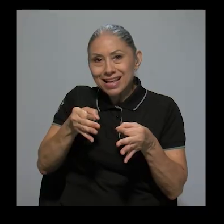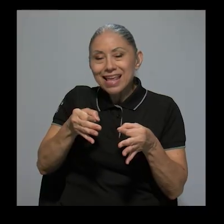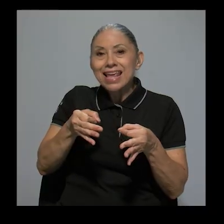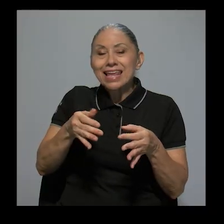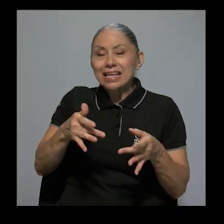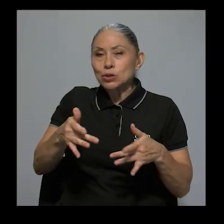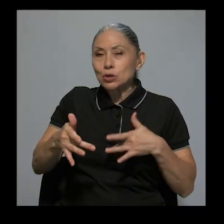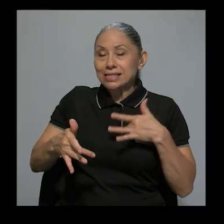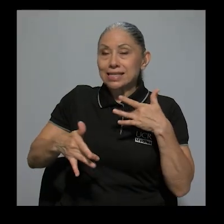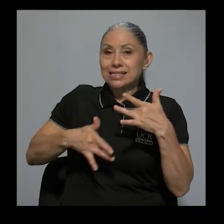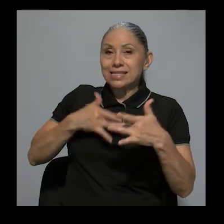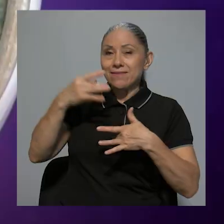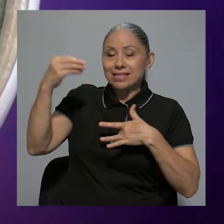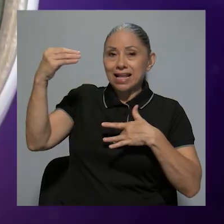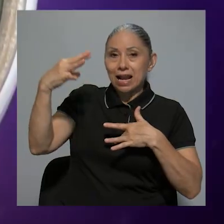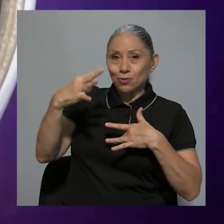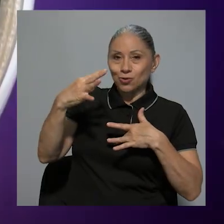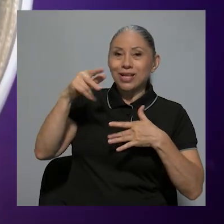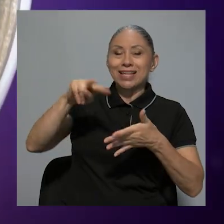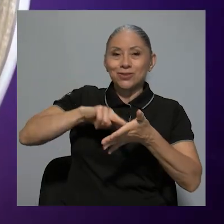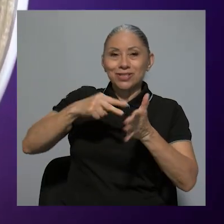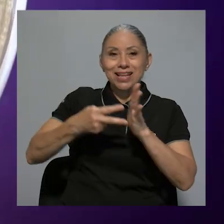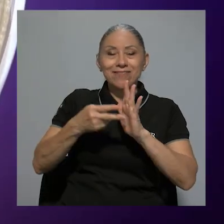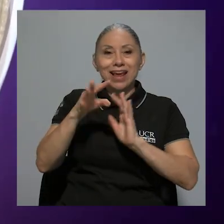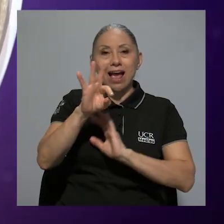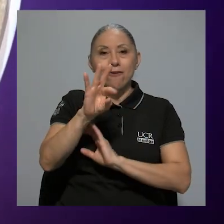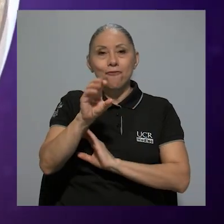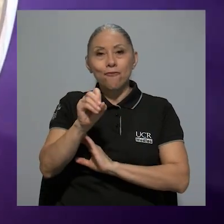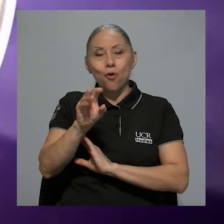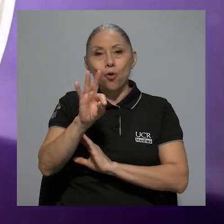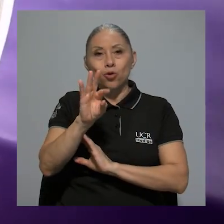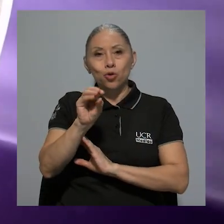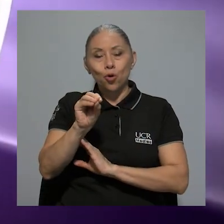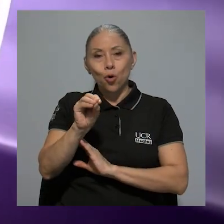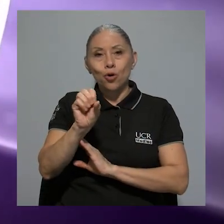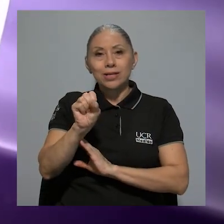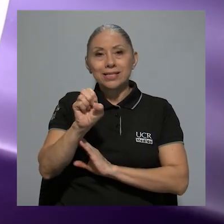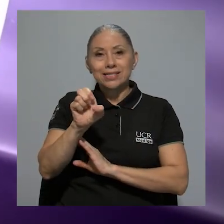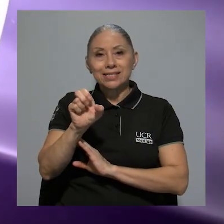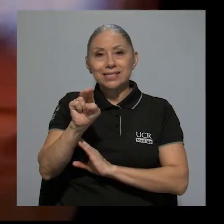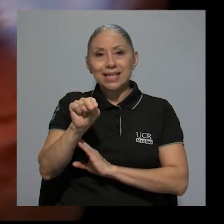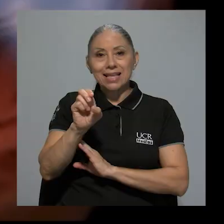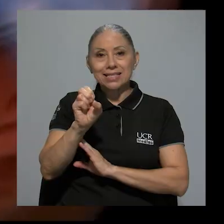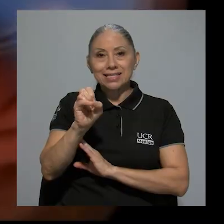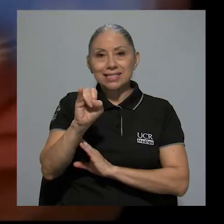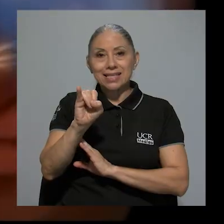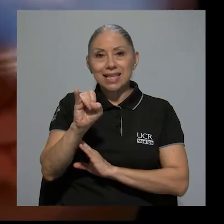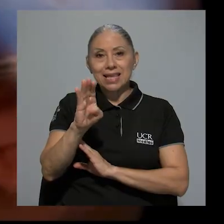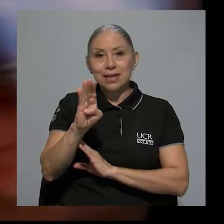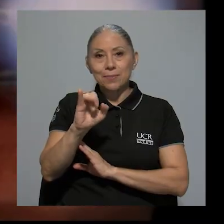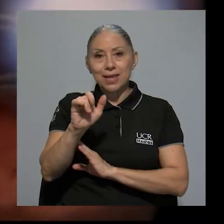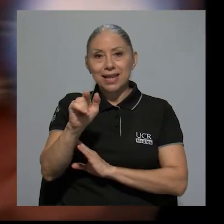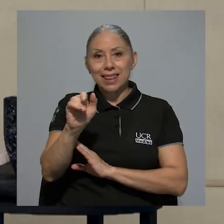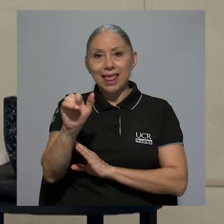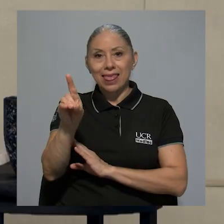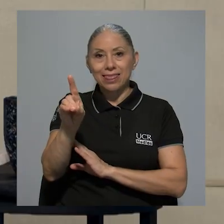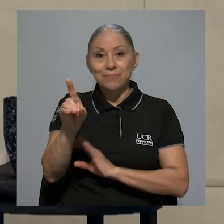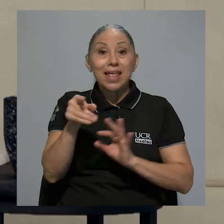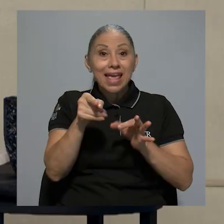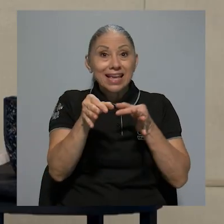básicamente son sensibles a la luz. Eso significa fotosensibilidad. Entonces, estas células mandan señales al